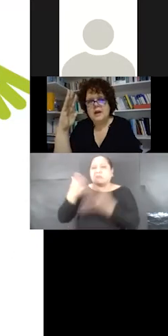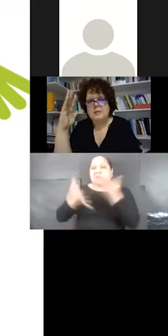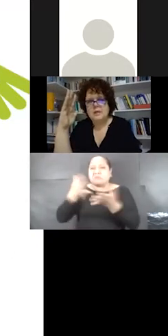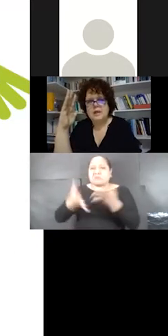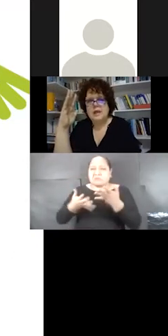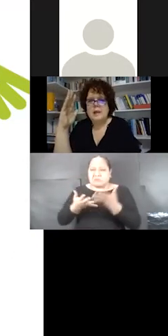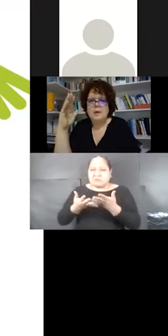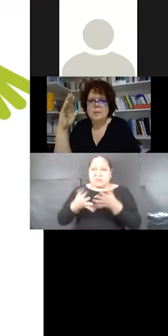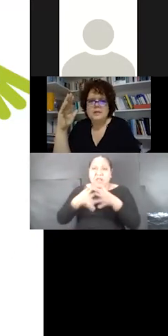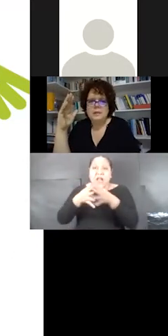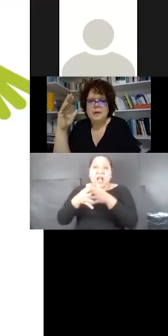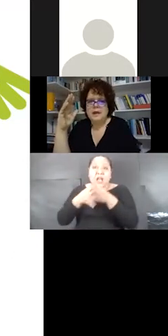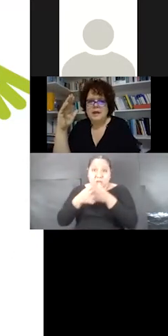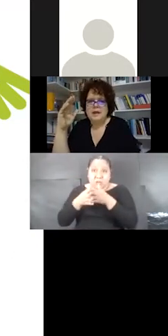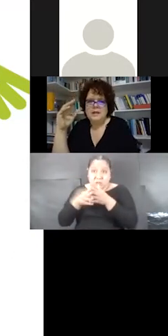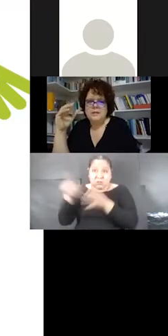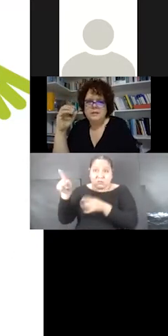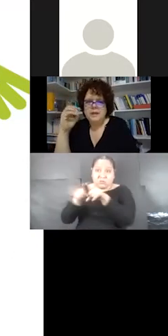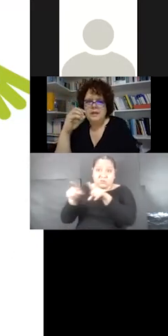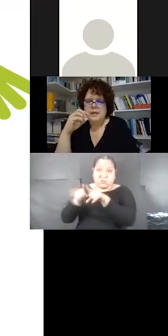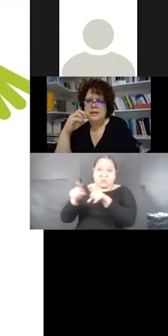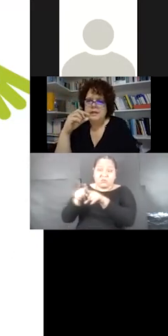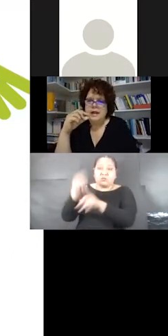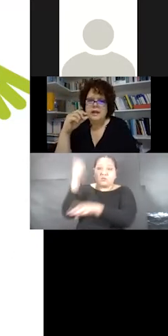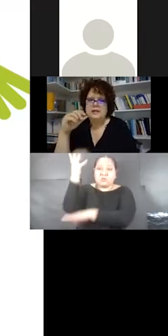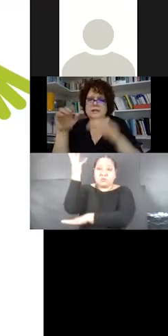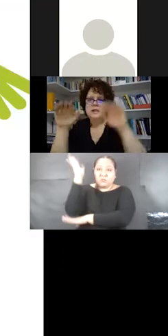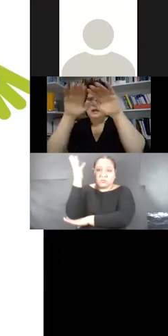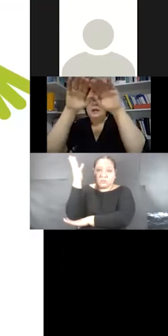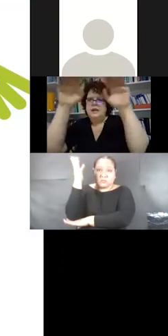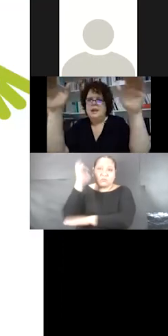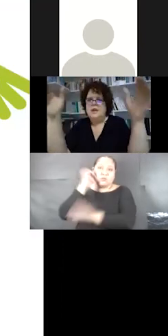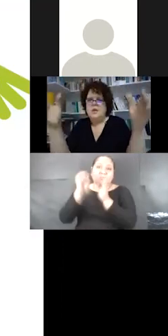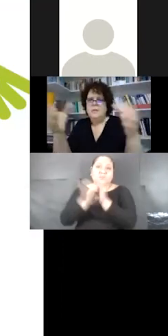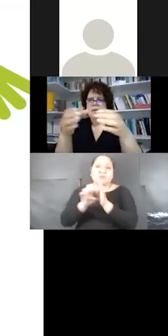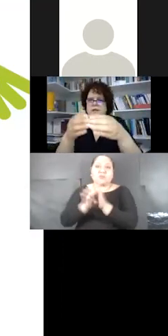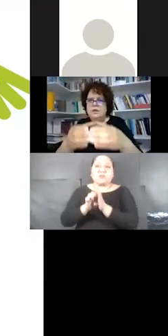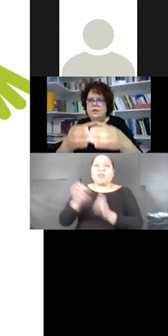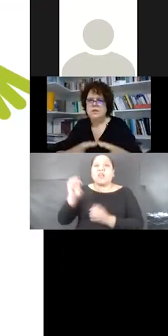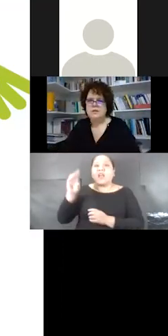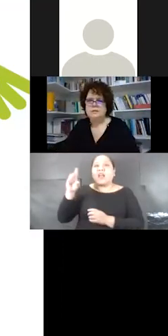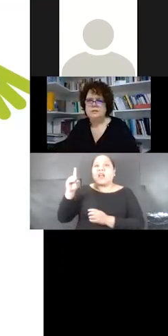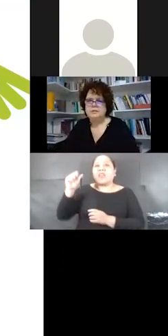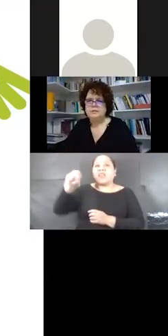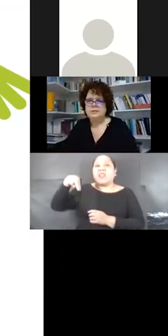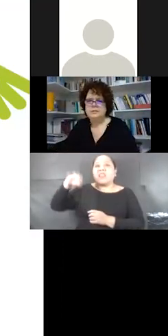Para árbol, pero póngase en el danés, es la copa y el